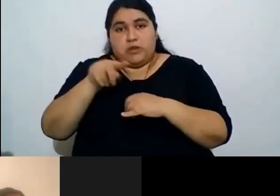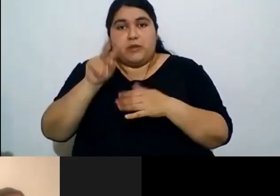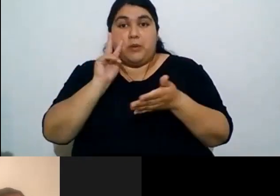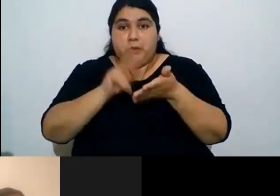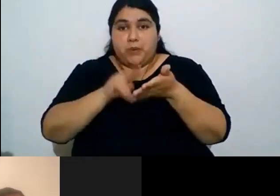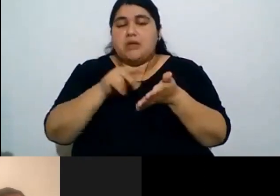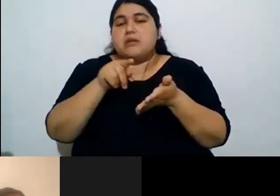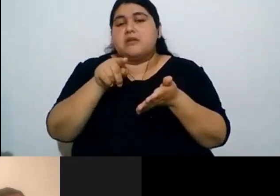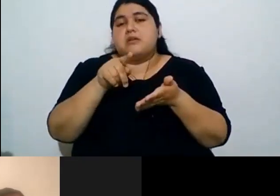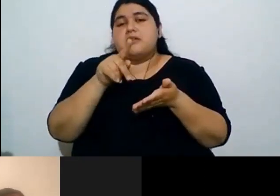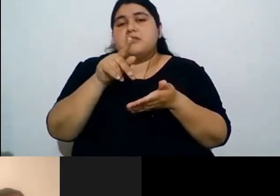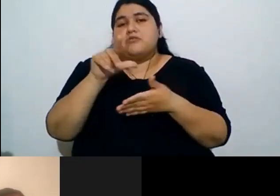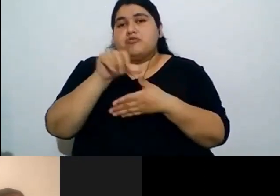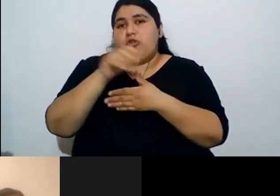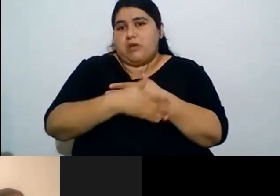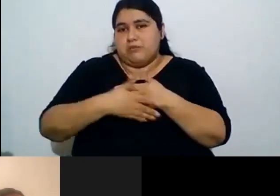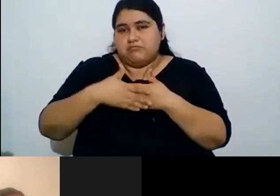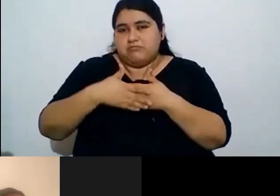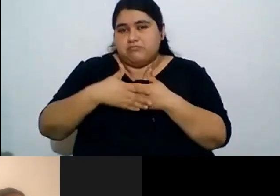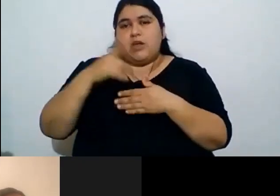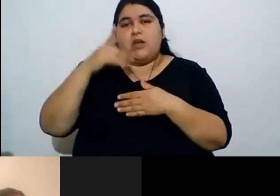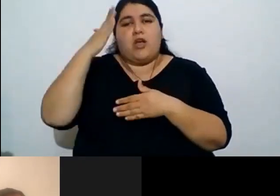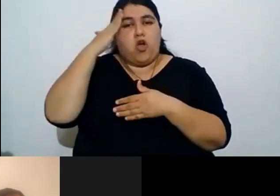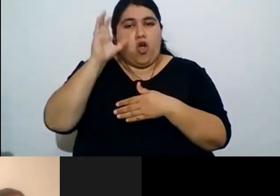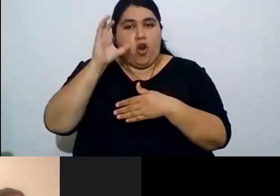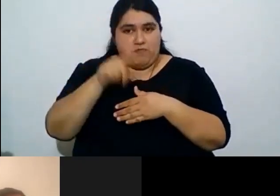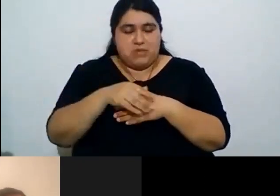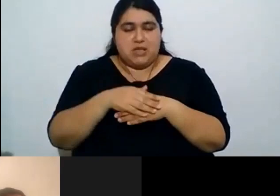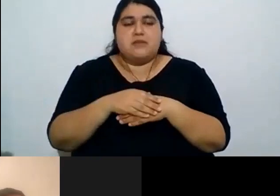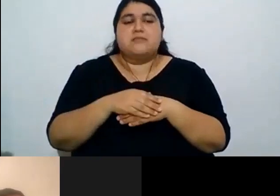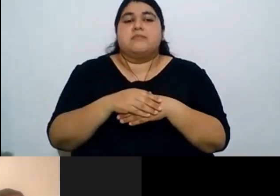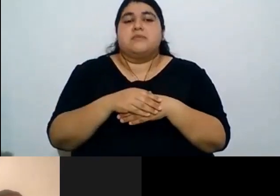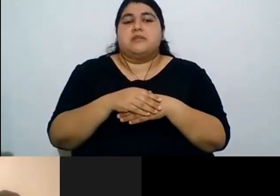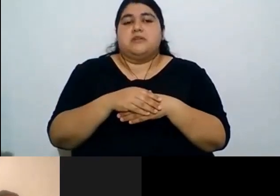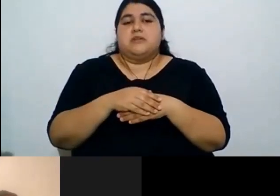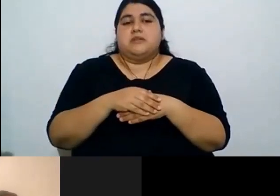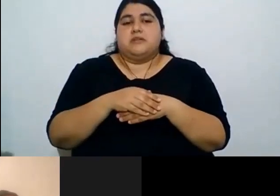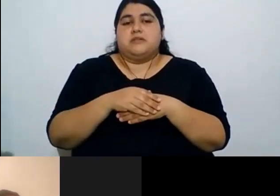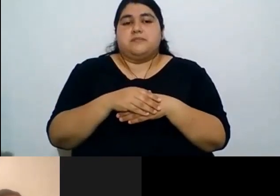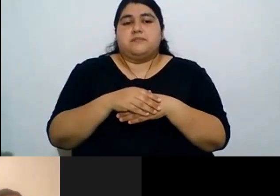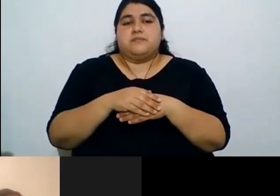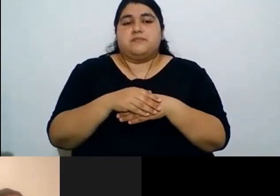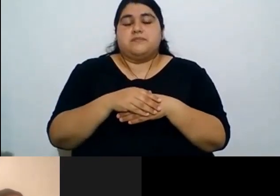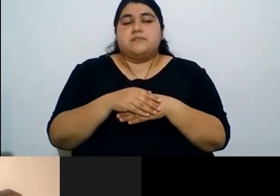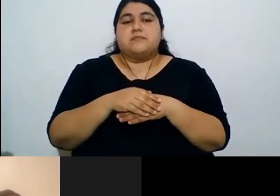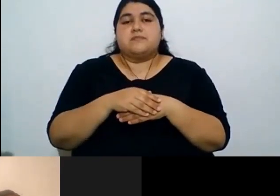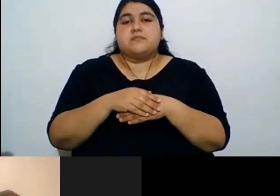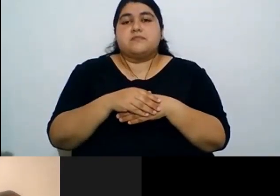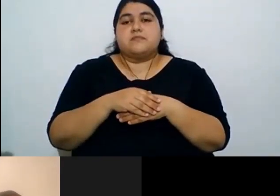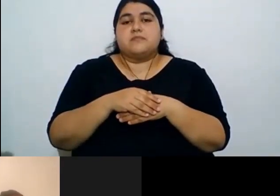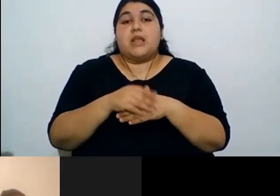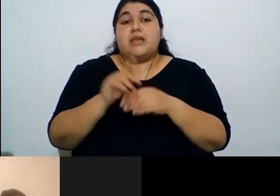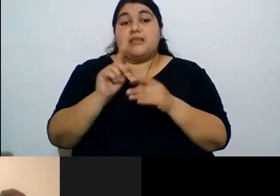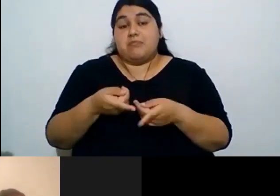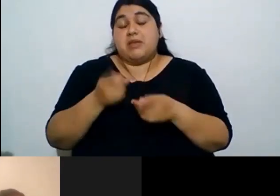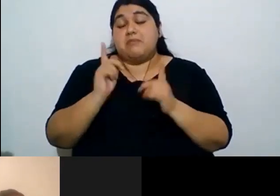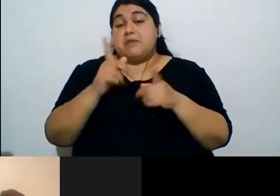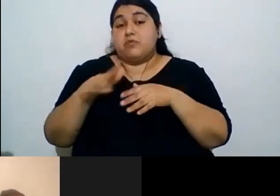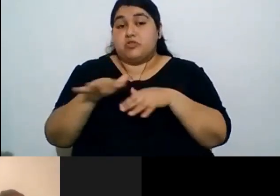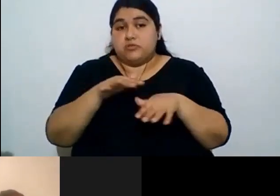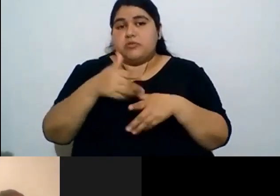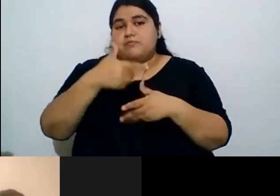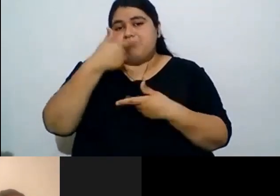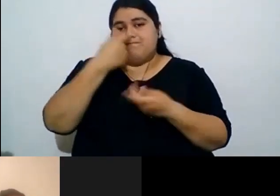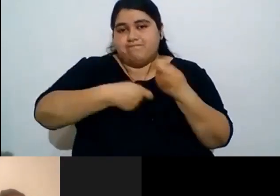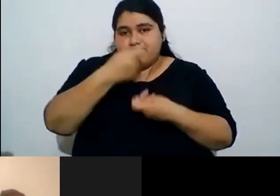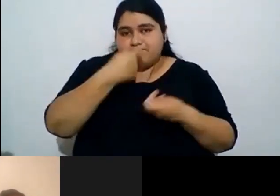en Centro Memoria en Colombia, con un informe que se llama Basta Ya. En ese mismo marco también aparece el narcotráfico ya en